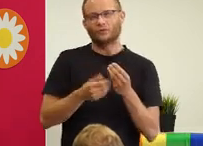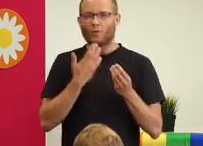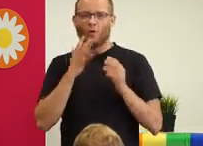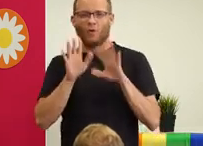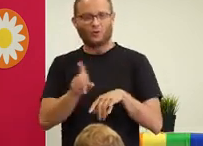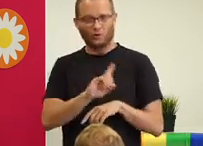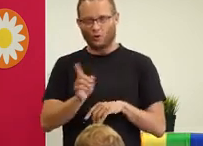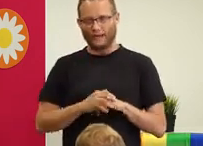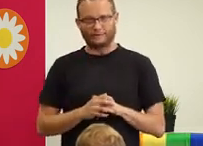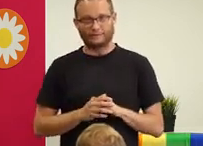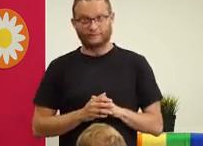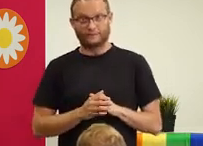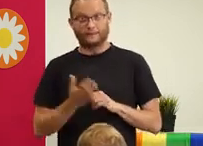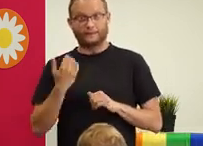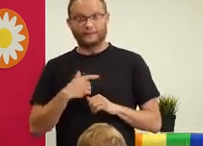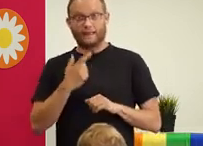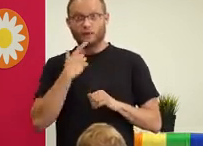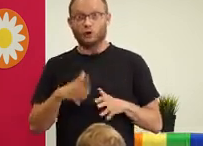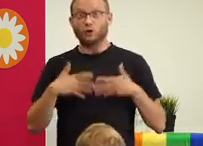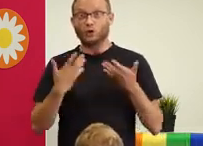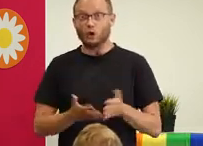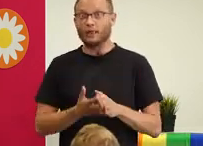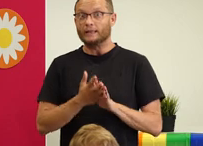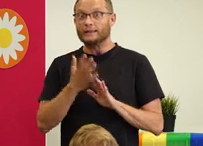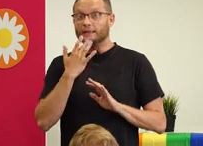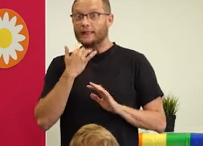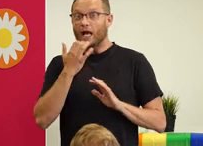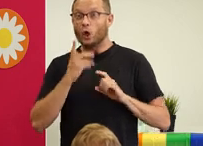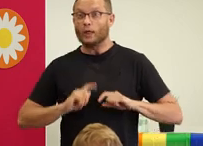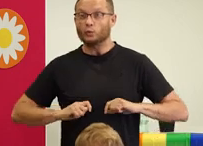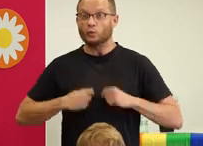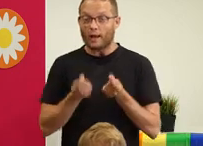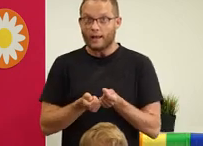¿no? Dicho esto, entonces, si es algo natural,